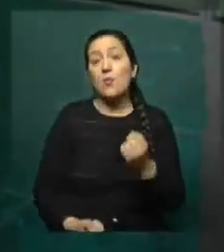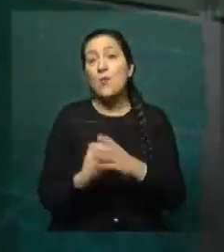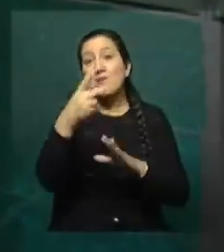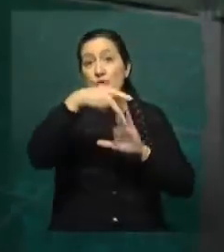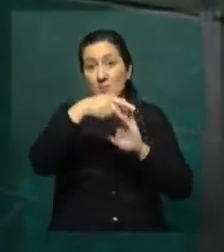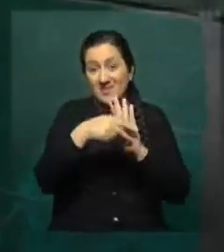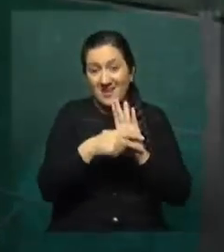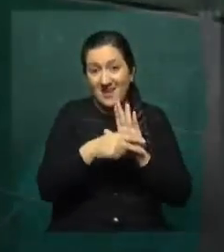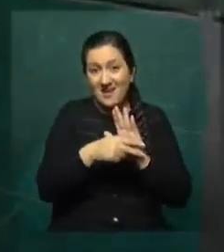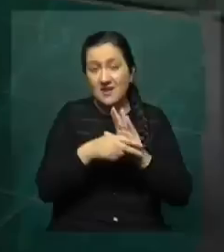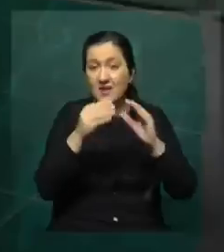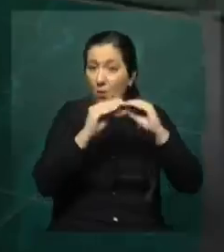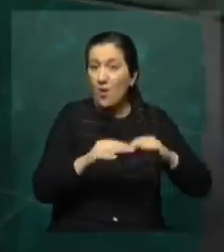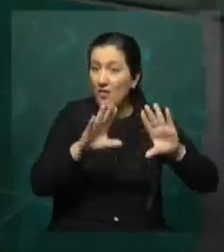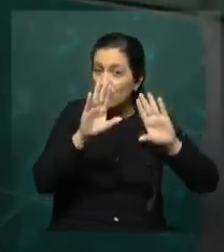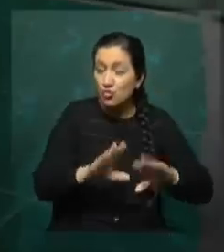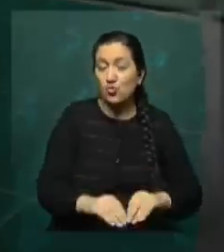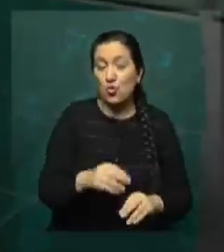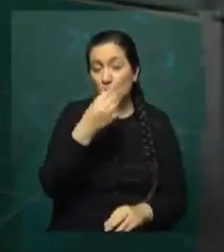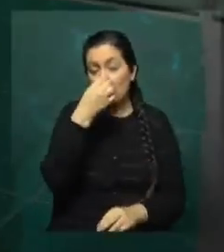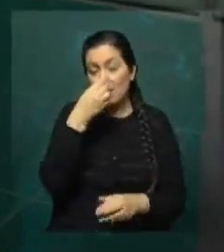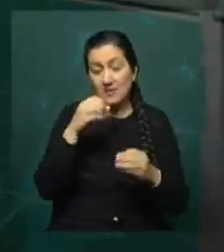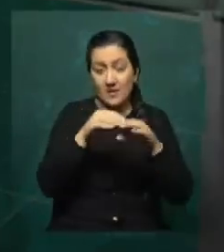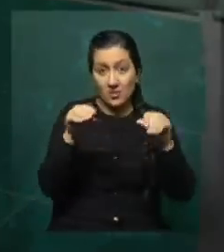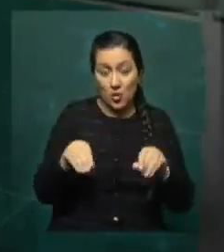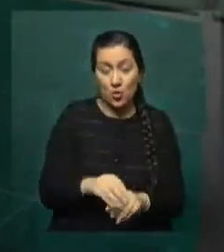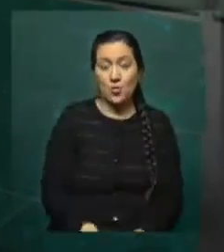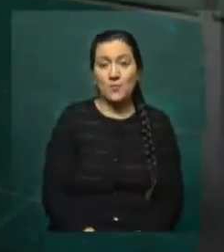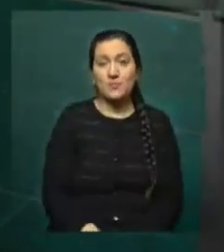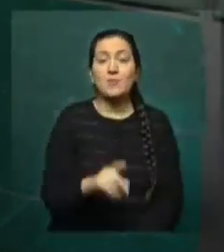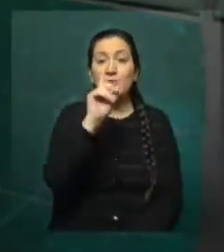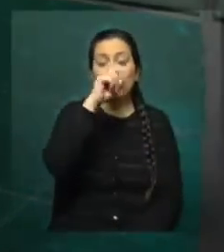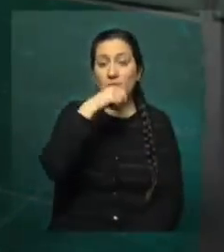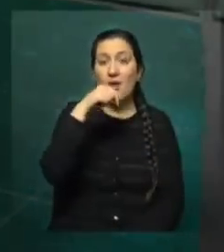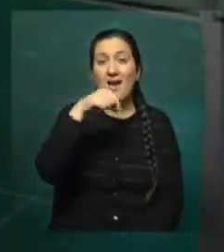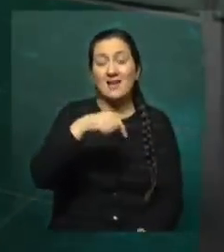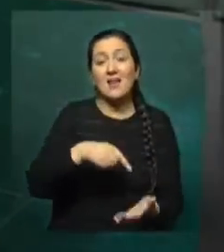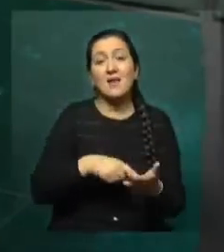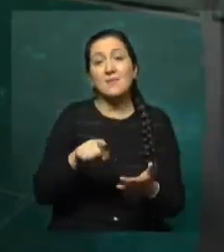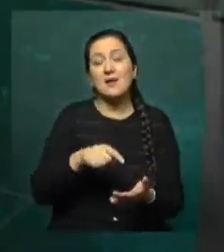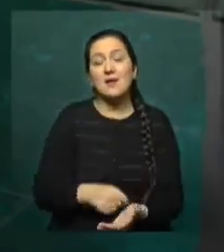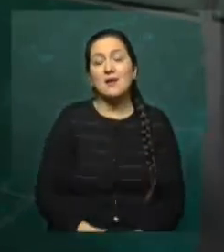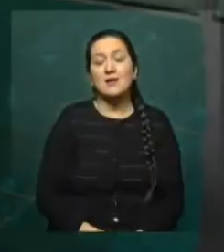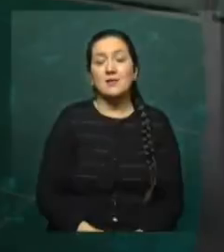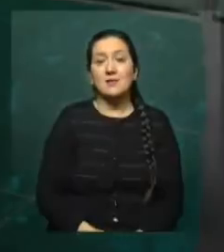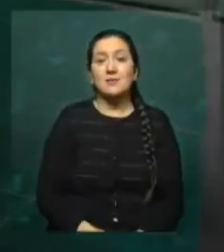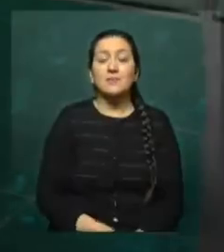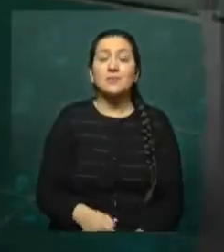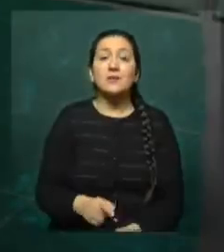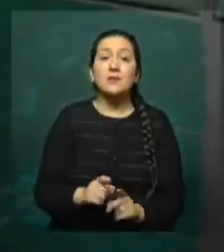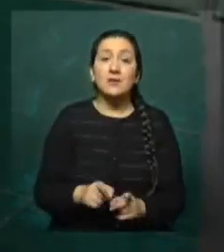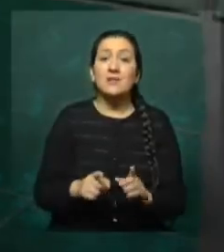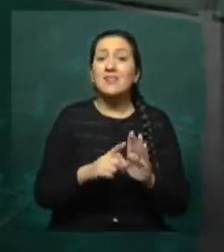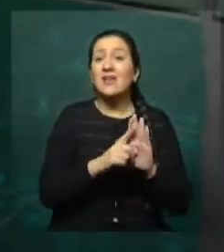todos los tipos de rellenos en territorio urbano y suburbano de Montevideo aquí en la capital y quien determinados casos el decreto